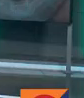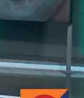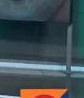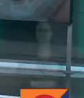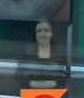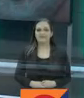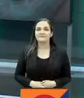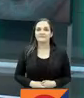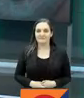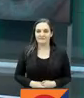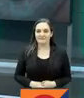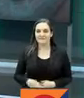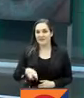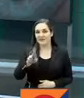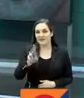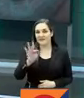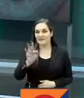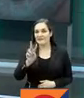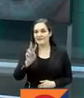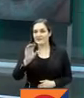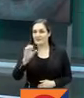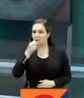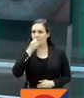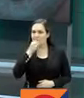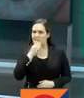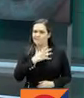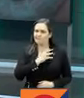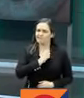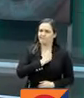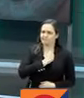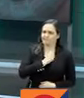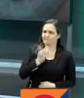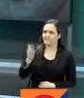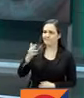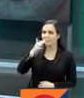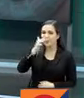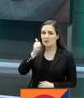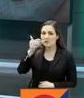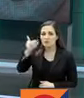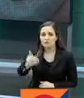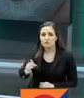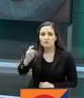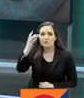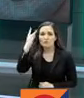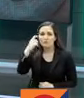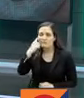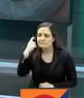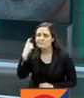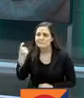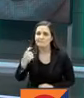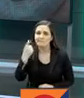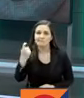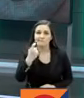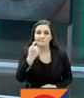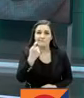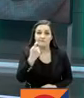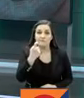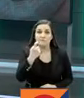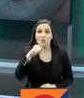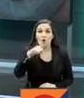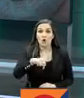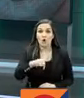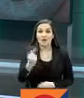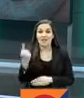Y RTBC Noticias se solidariza con la búsqueda de Sara Sofía. El primero de abril se